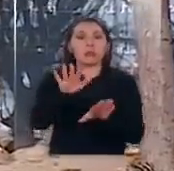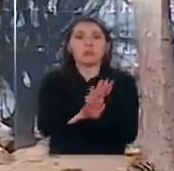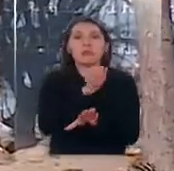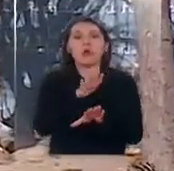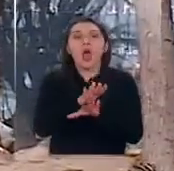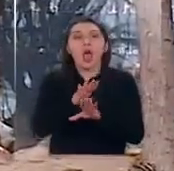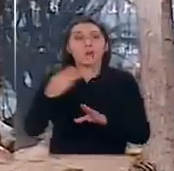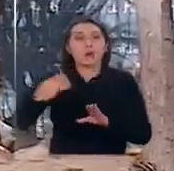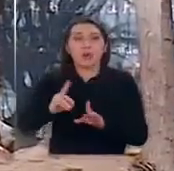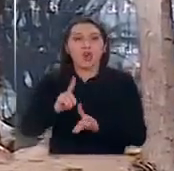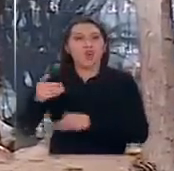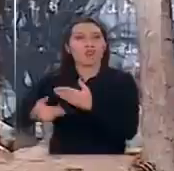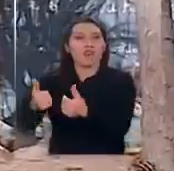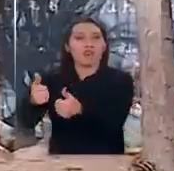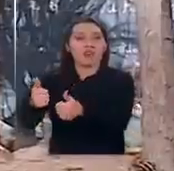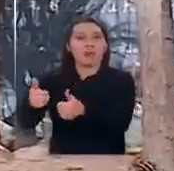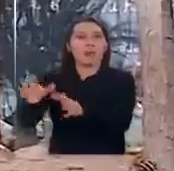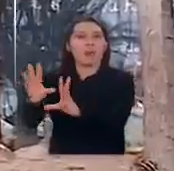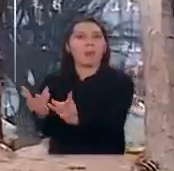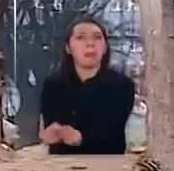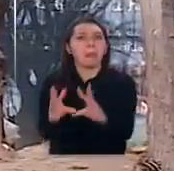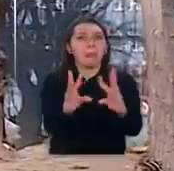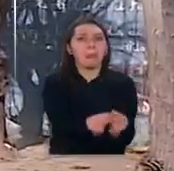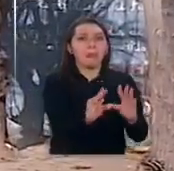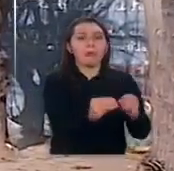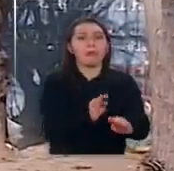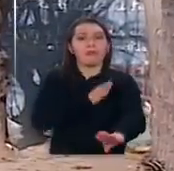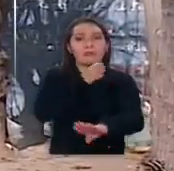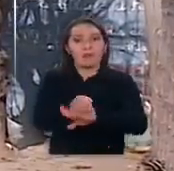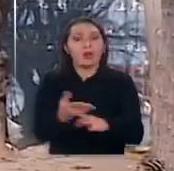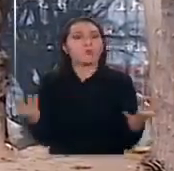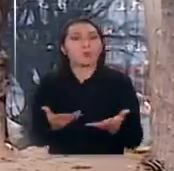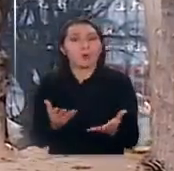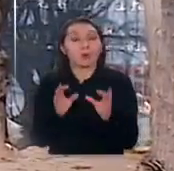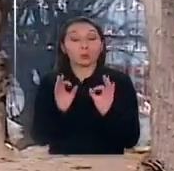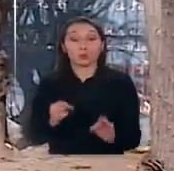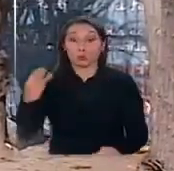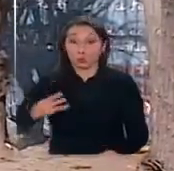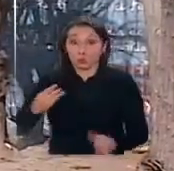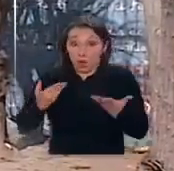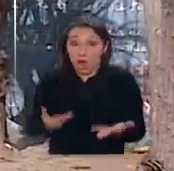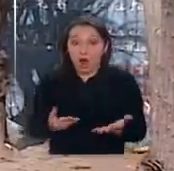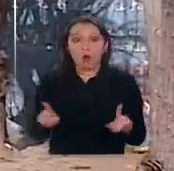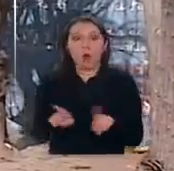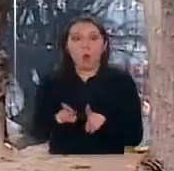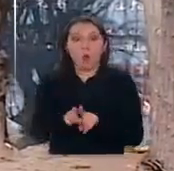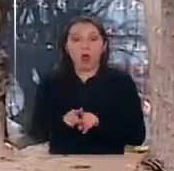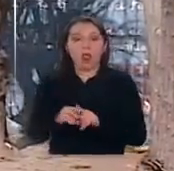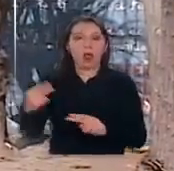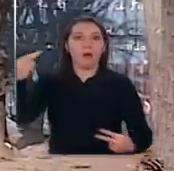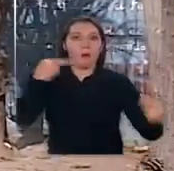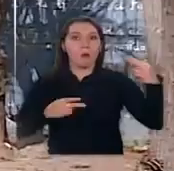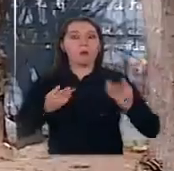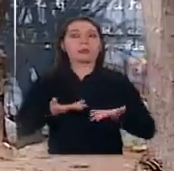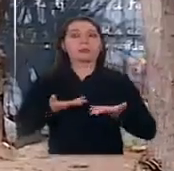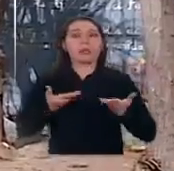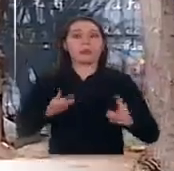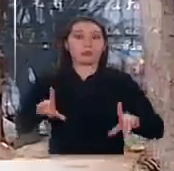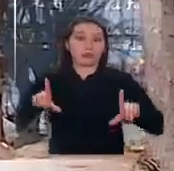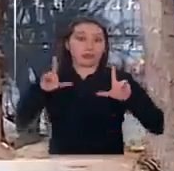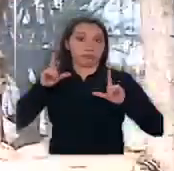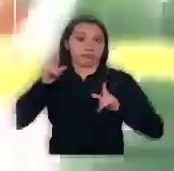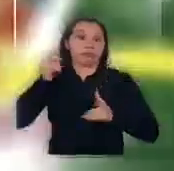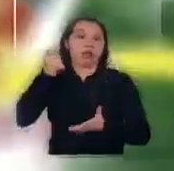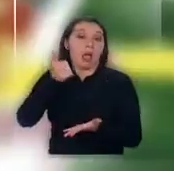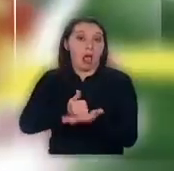por ejemplo, no funcionan bien, no se está haciendo bien el trabajo en los territorios, porque justamente el municipio hoy día opera como un centro de eventos al servicio de la figura de la